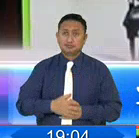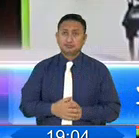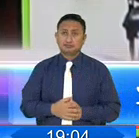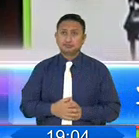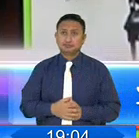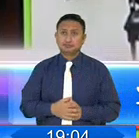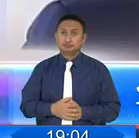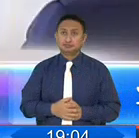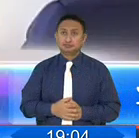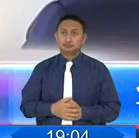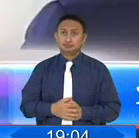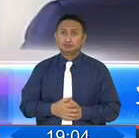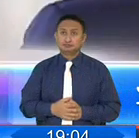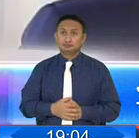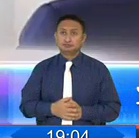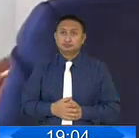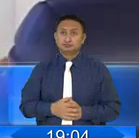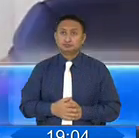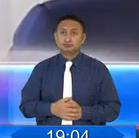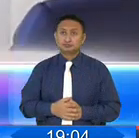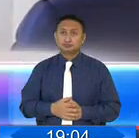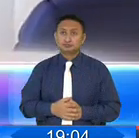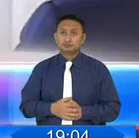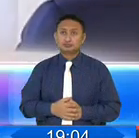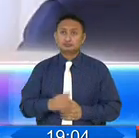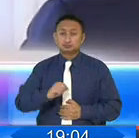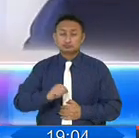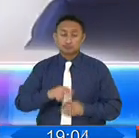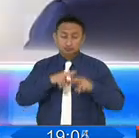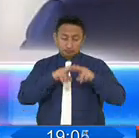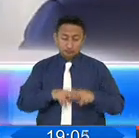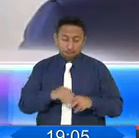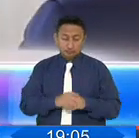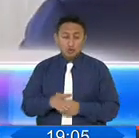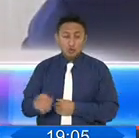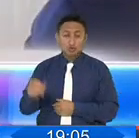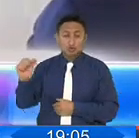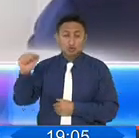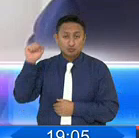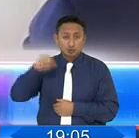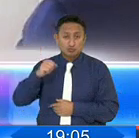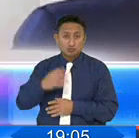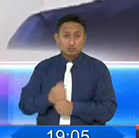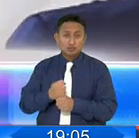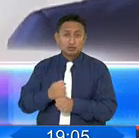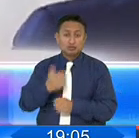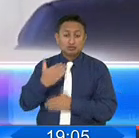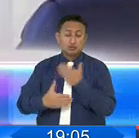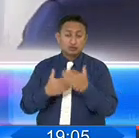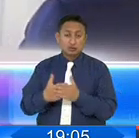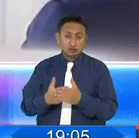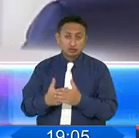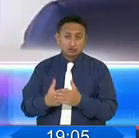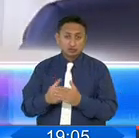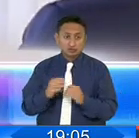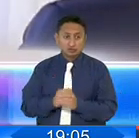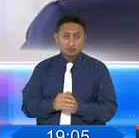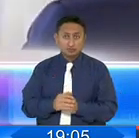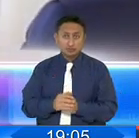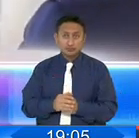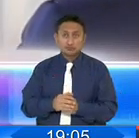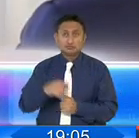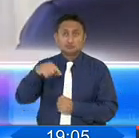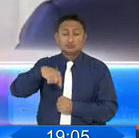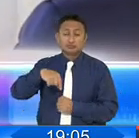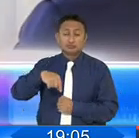seguridad. Conllevó a que se verifique que efectivamente se ha violentado derechos como la seguridad jurídica, el debido proceso, la tutela judicial efectiva